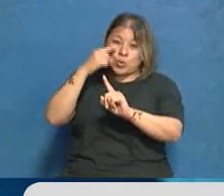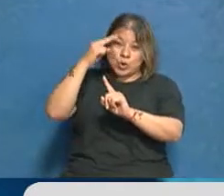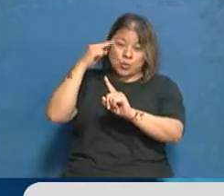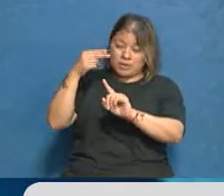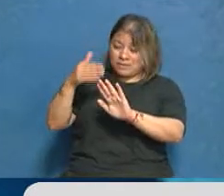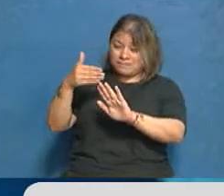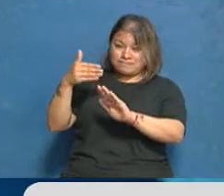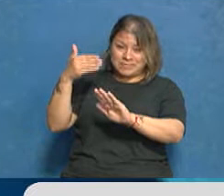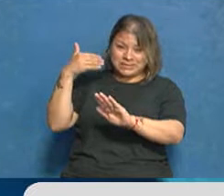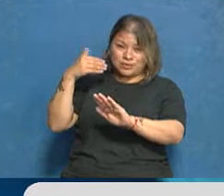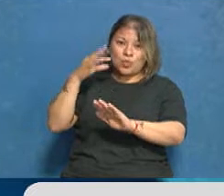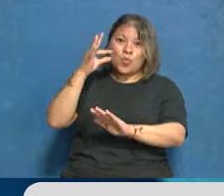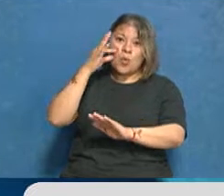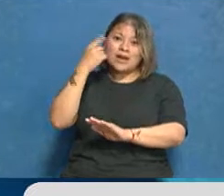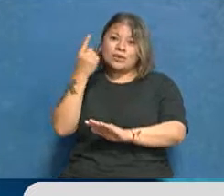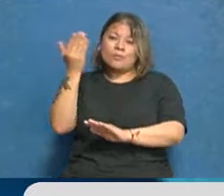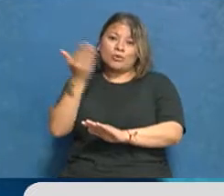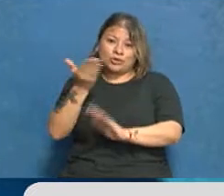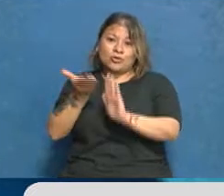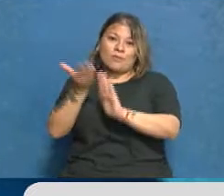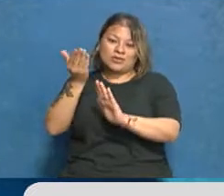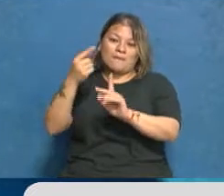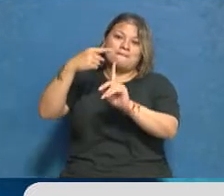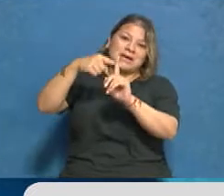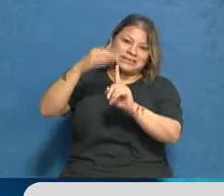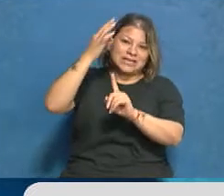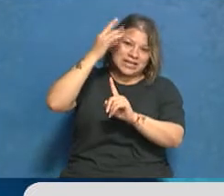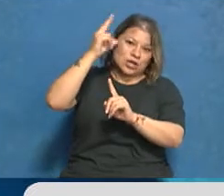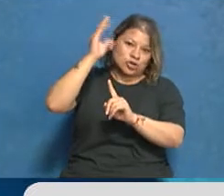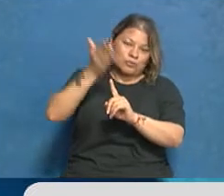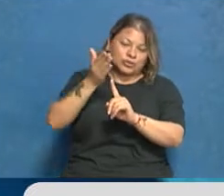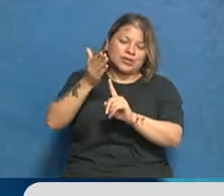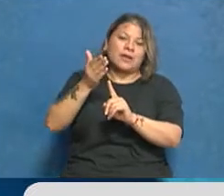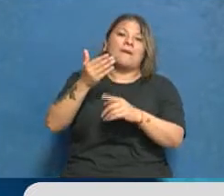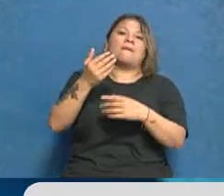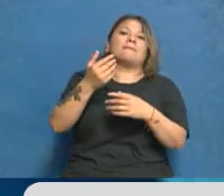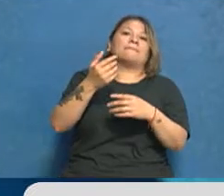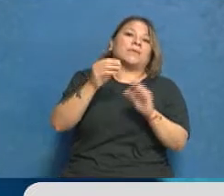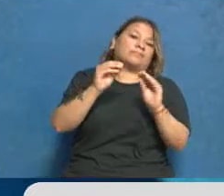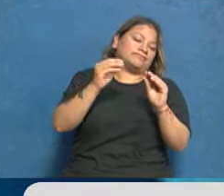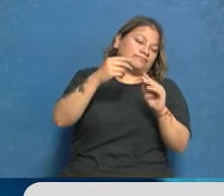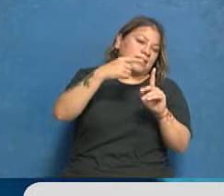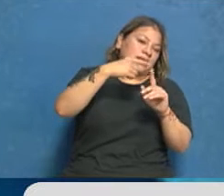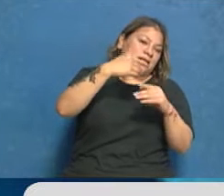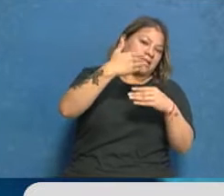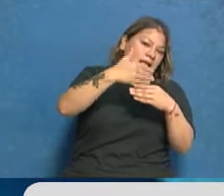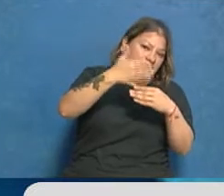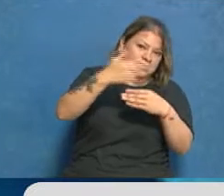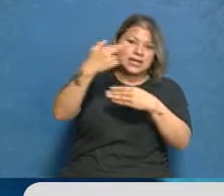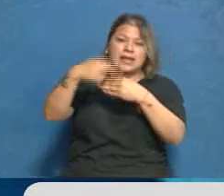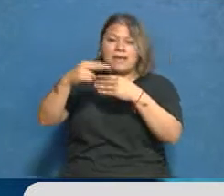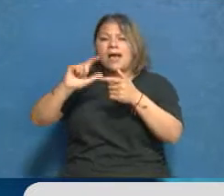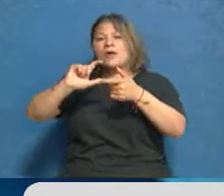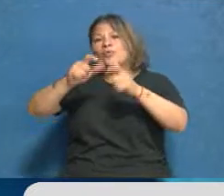un 41% de aumento, porque en el caso de taxis y remises, las actualizaciones